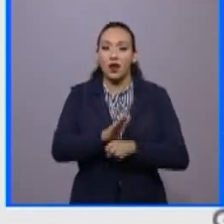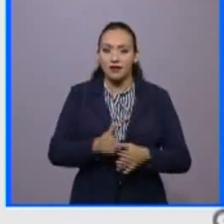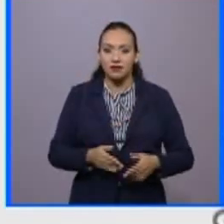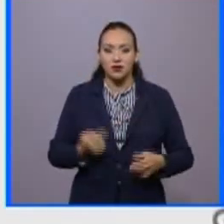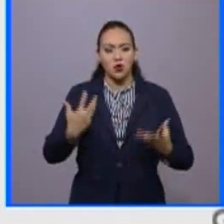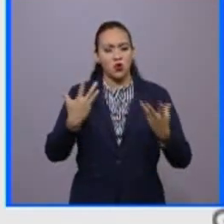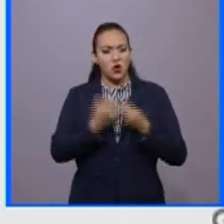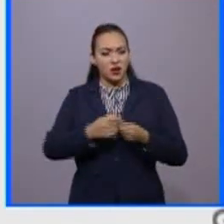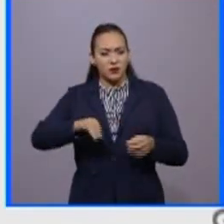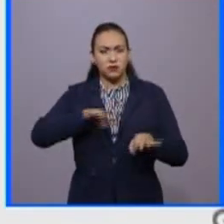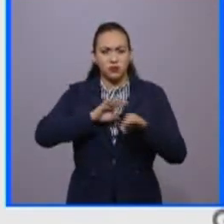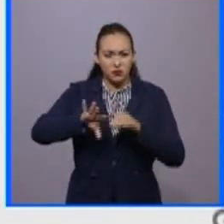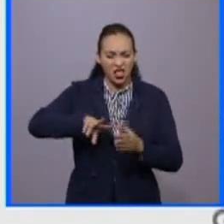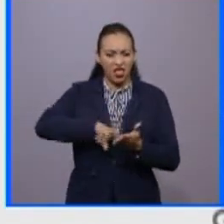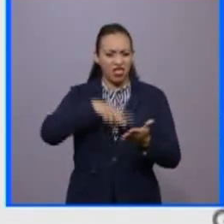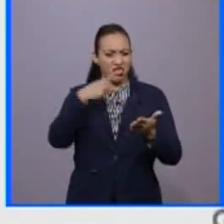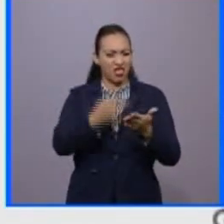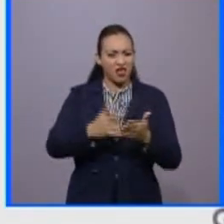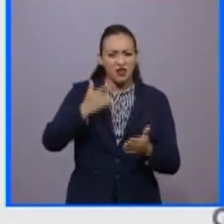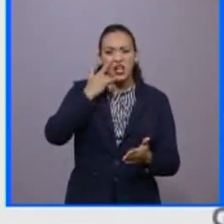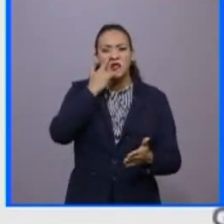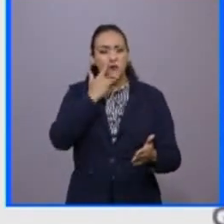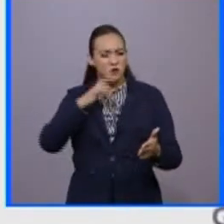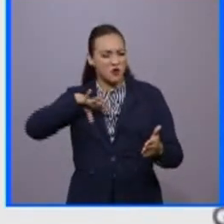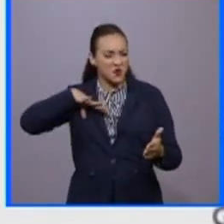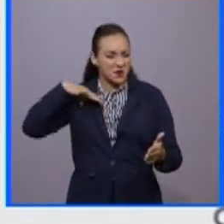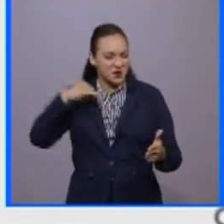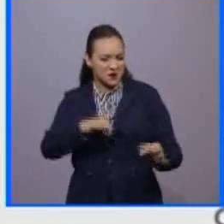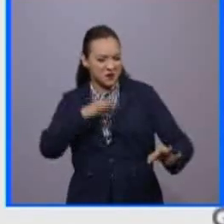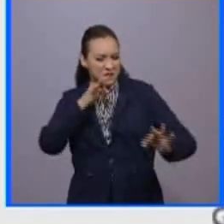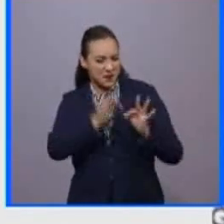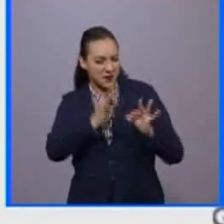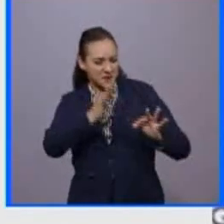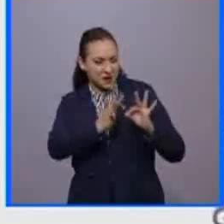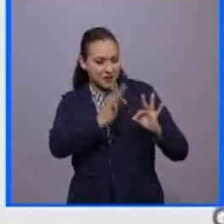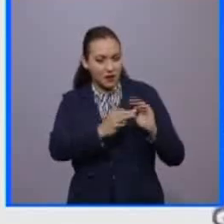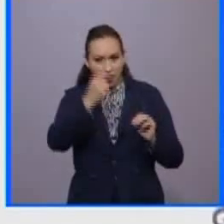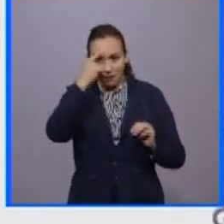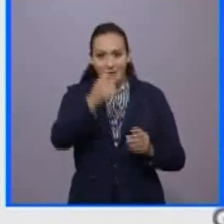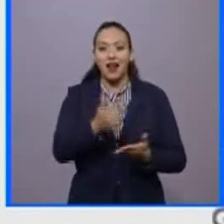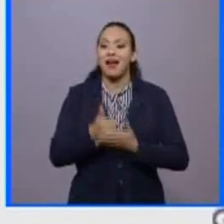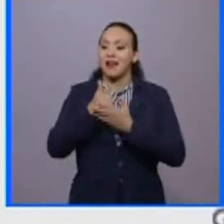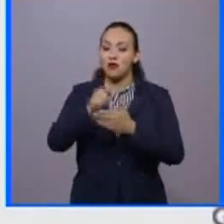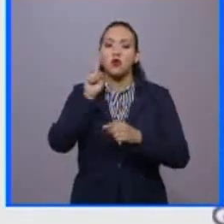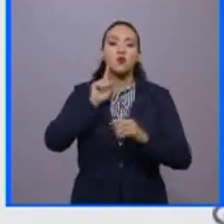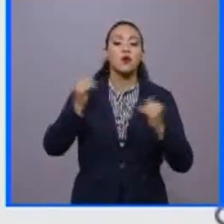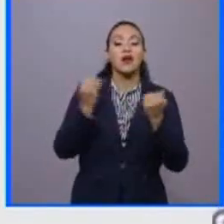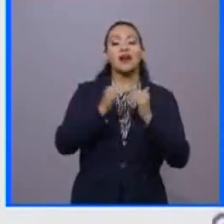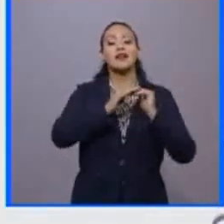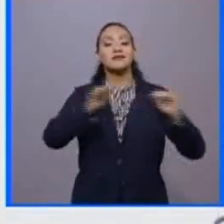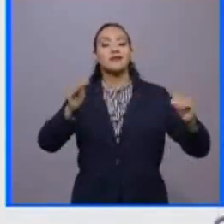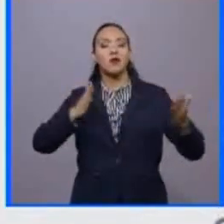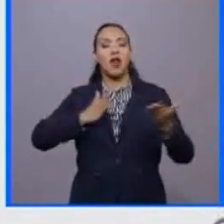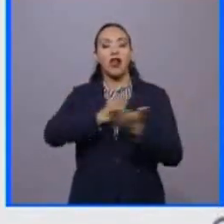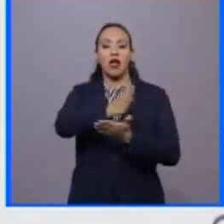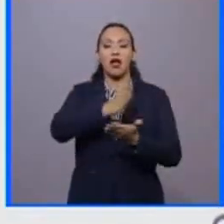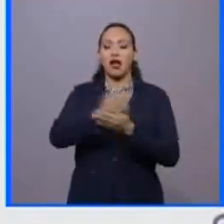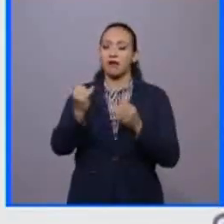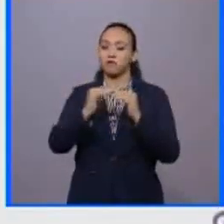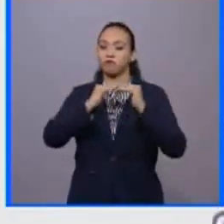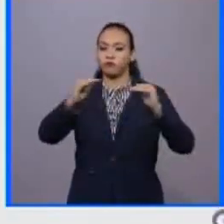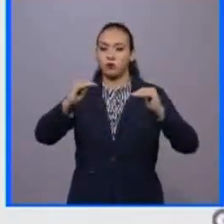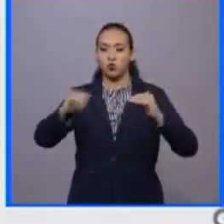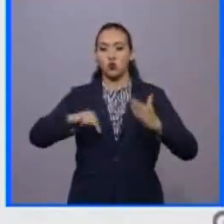redoblar esfuerzos para impulsar las acciones necesarias que garanticen el acceso igualitario de las mujeres a